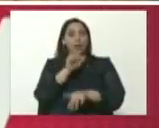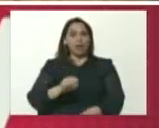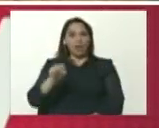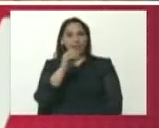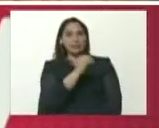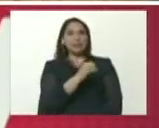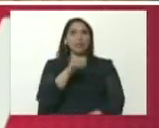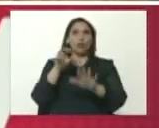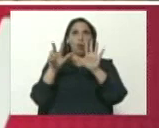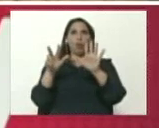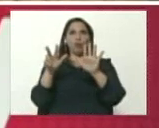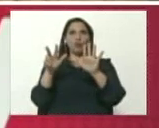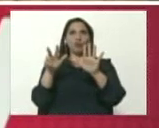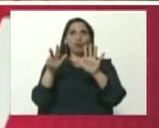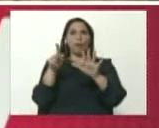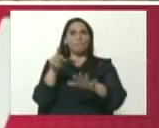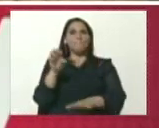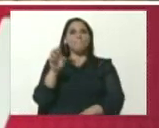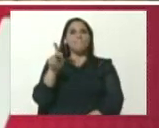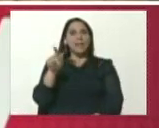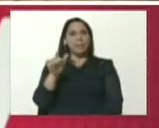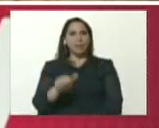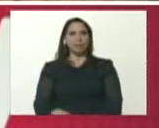08 Pepa. Hola, Pepa.